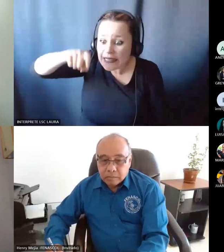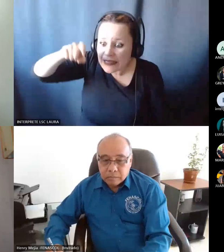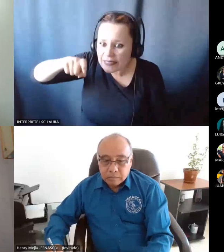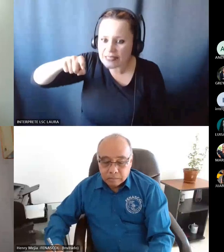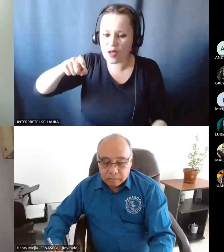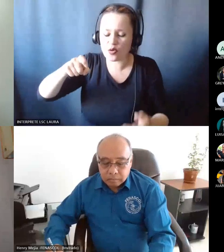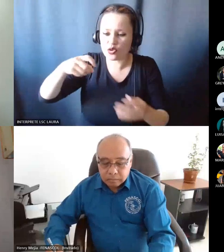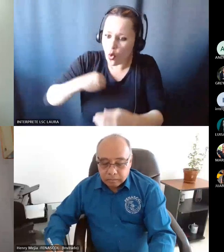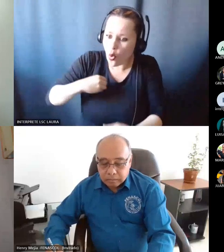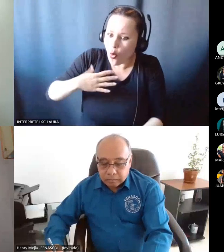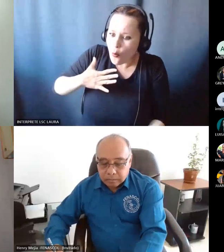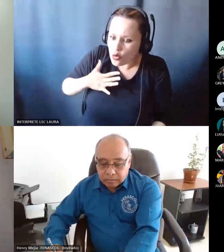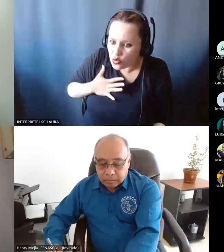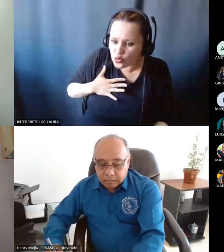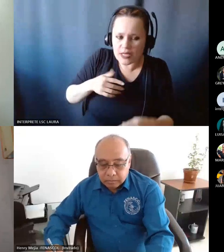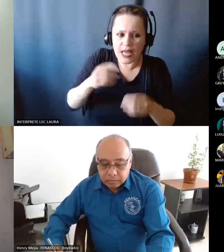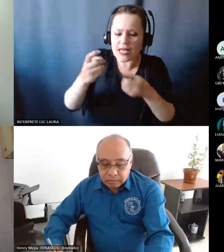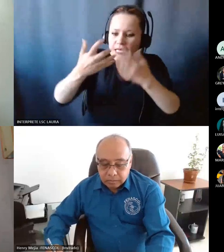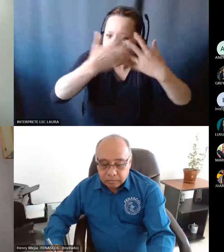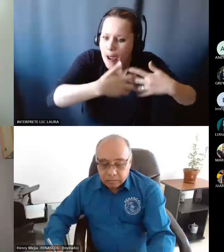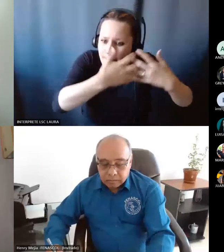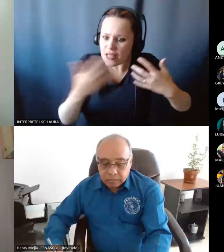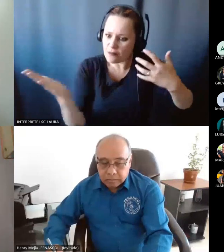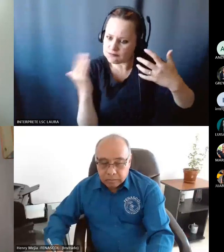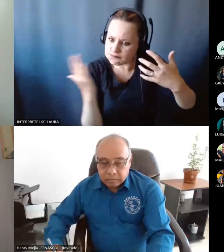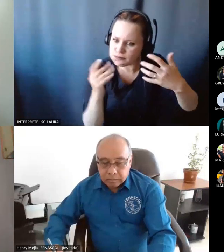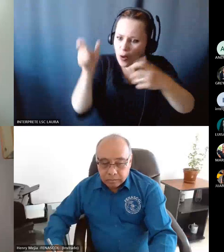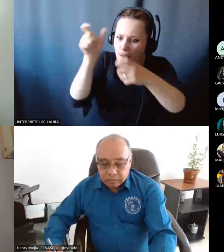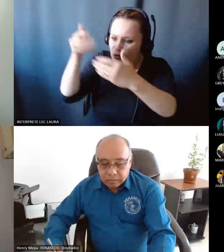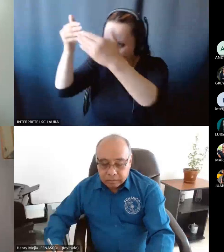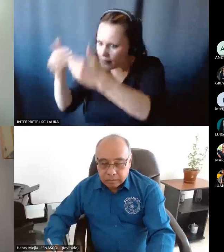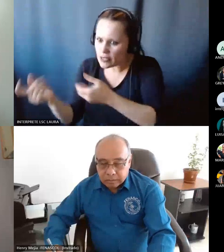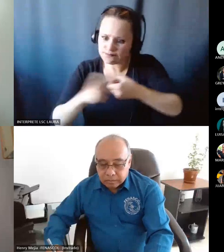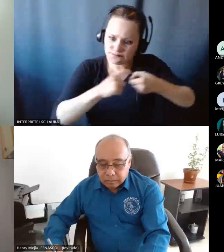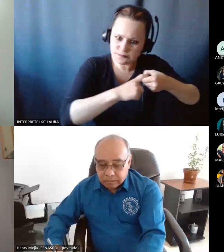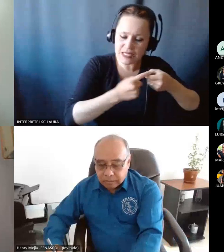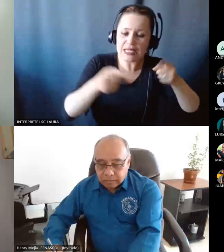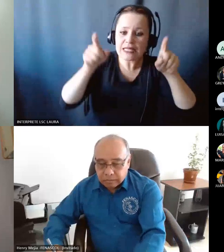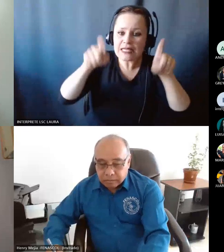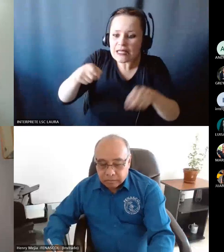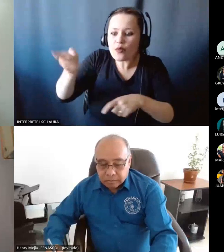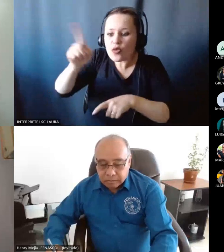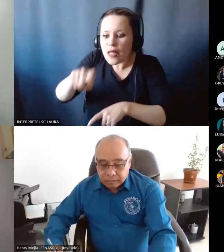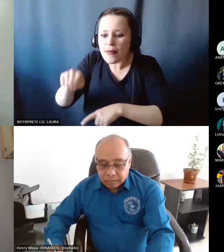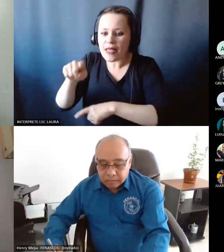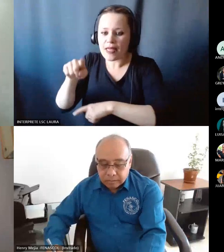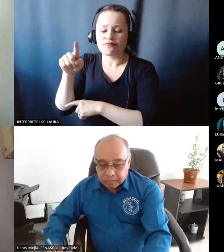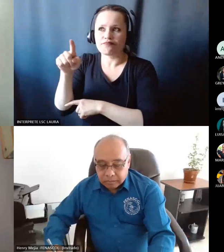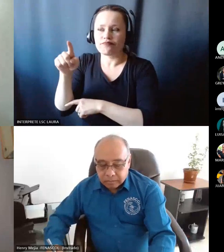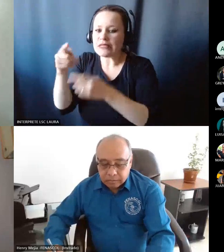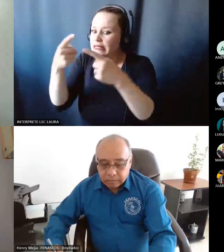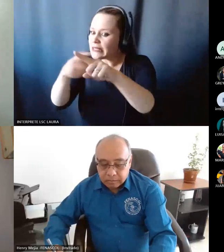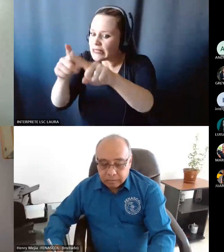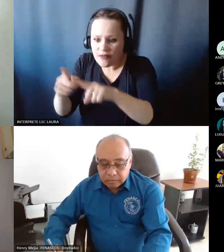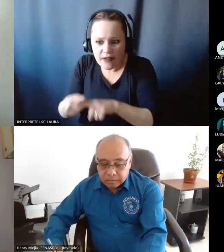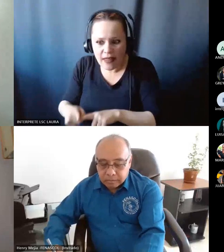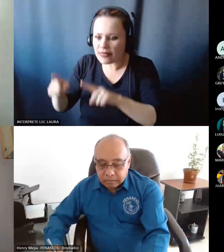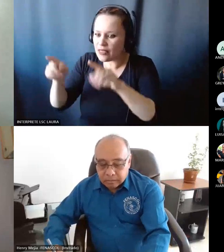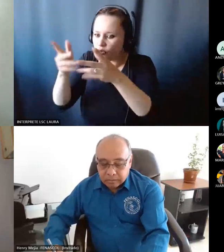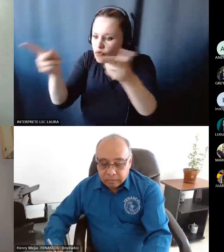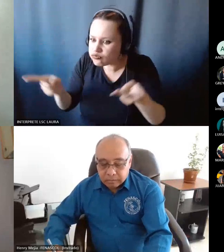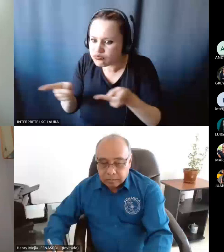esas oportunidades en las en las empresas necesitamos que la academia también abra sus puertas y le dé las oportunidades para que